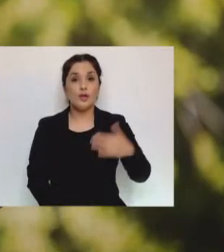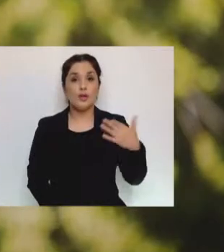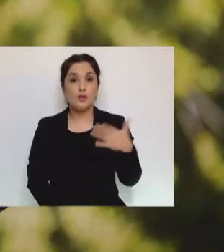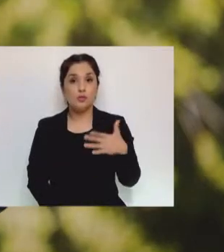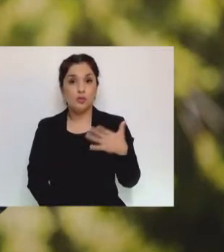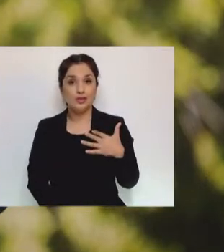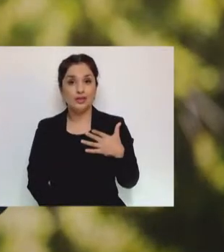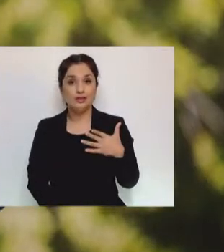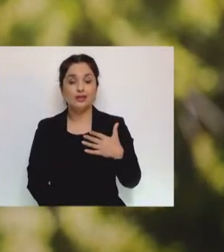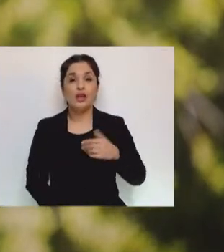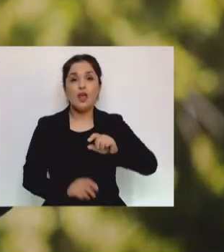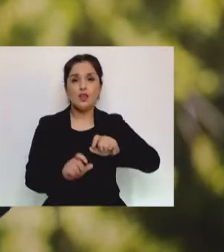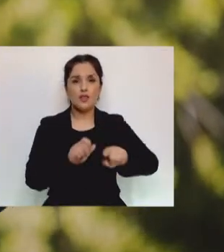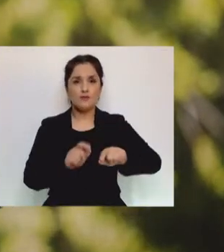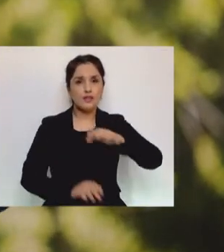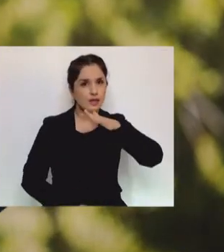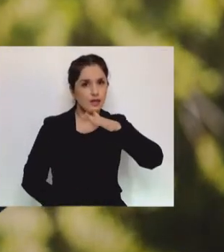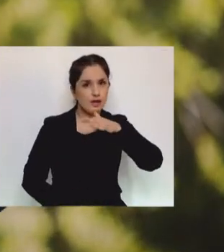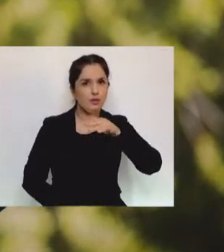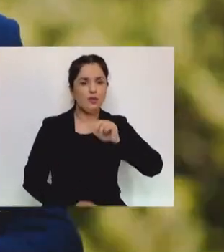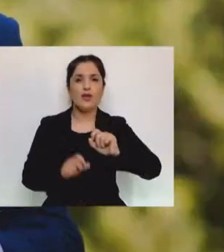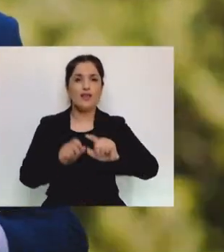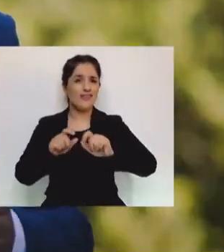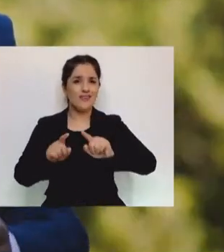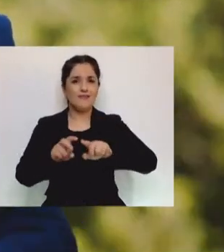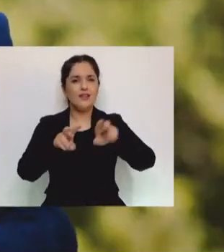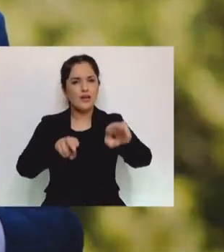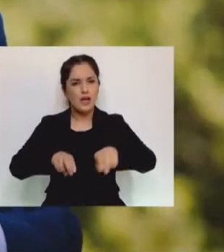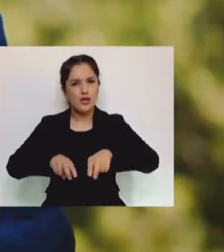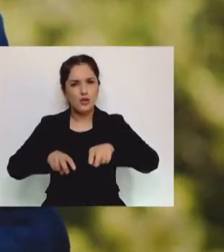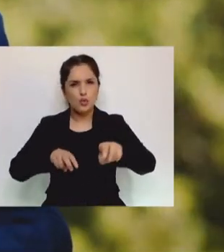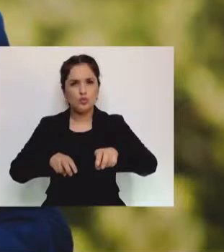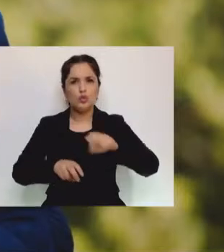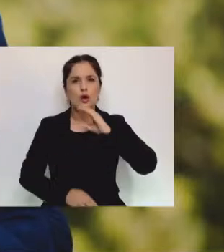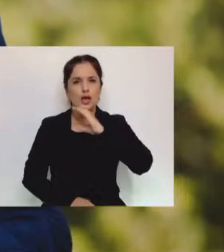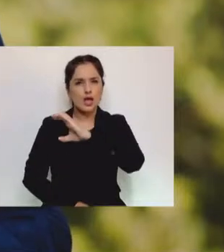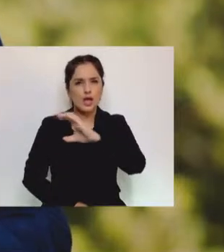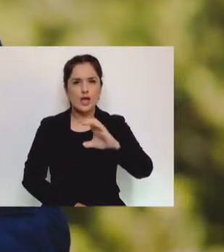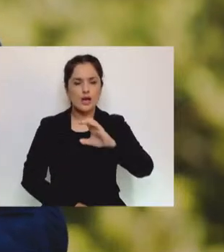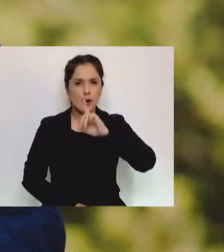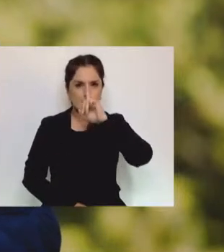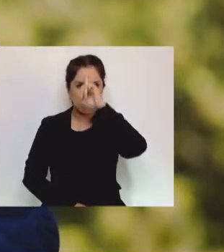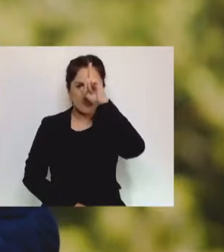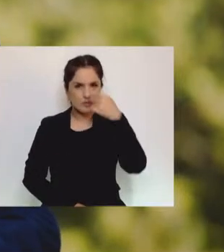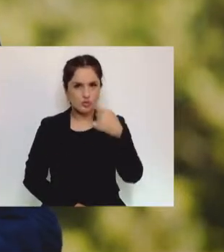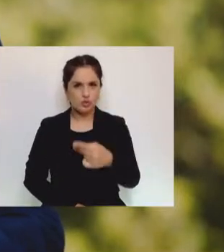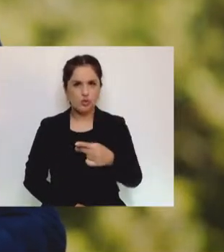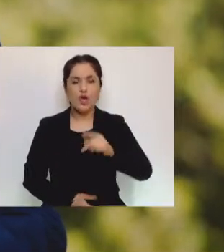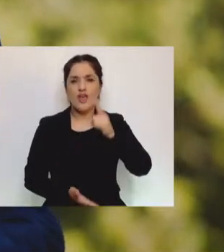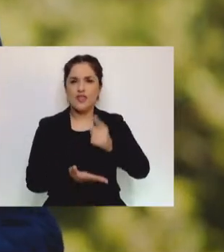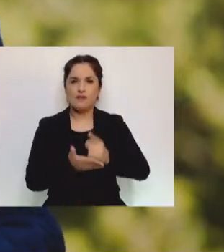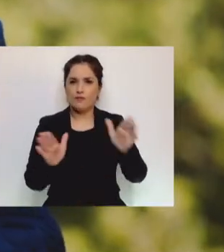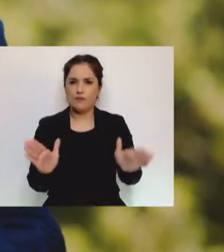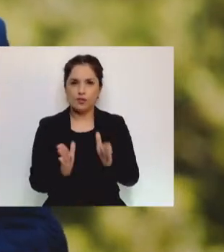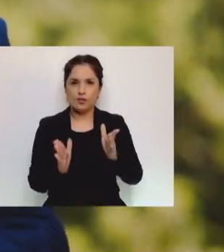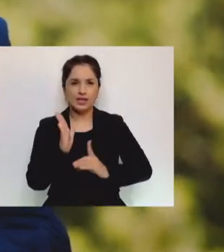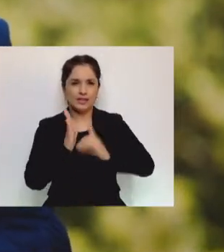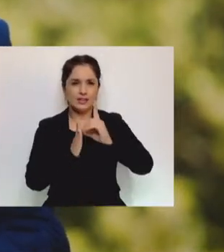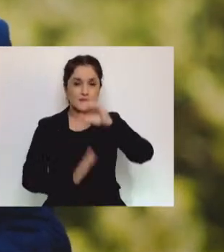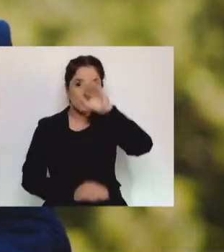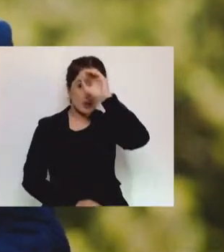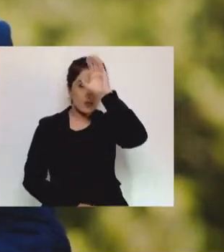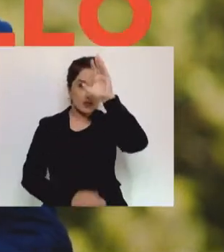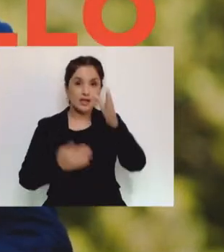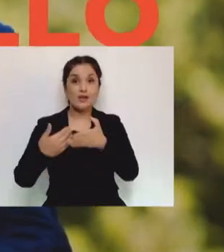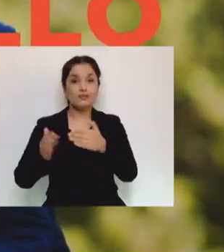porque es importante que defendamos el agua que defendamos la agricultura el campo y sus tradiciones porque debemos fomentar el